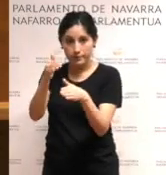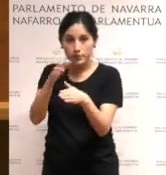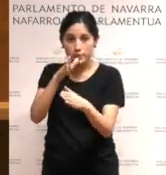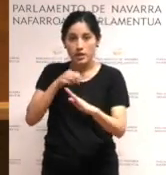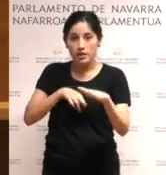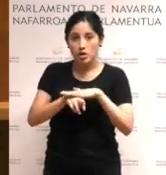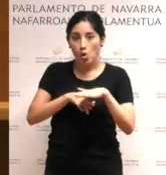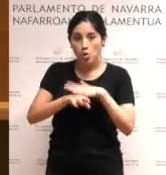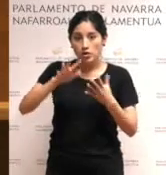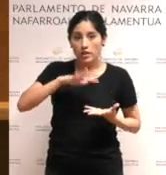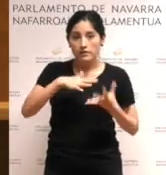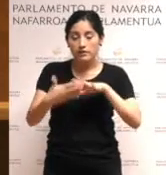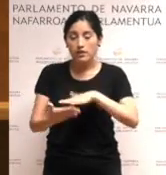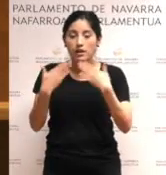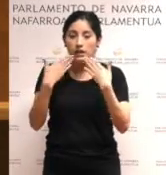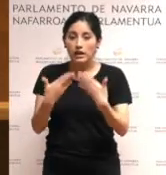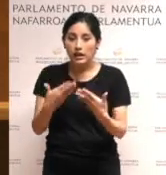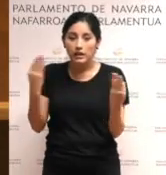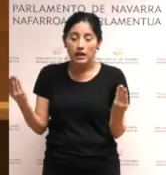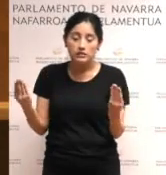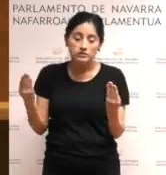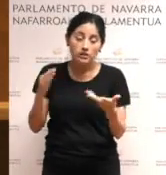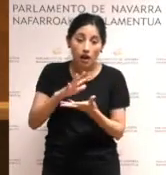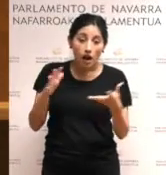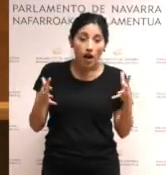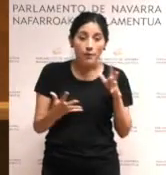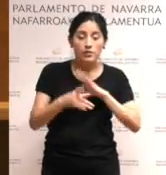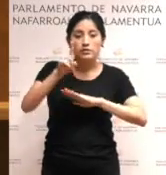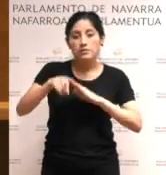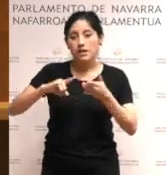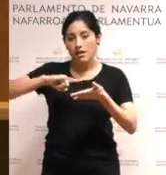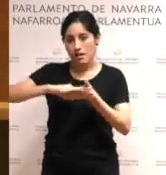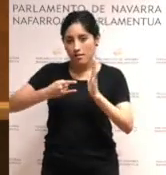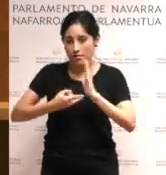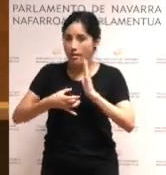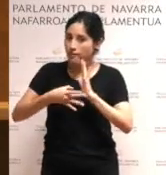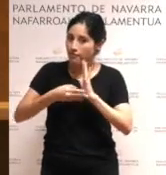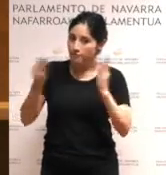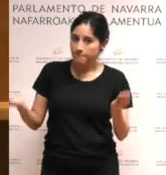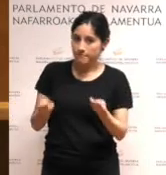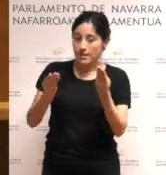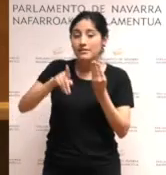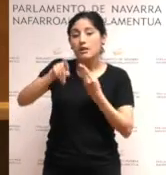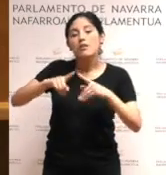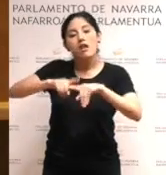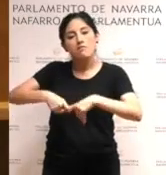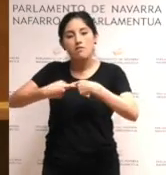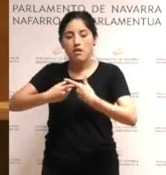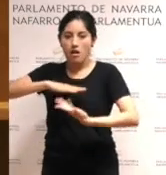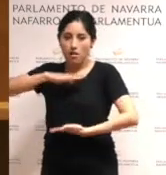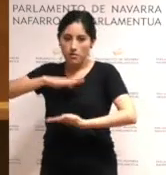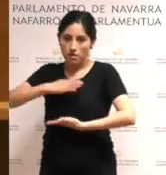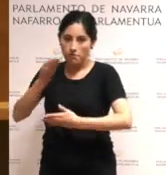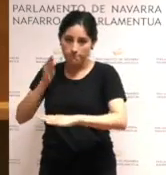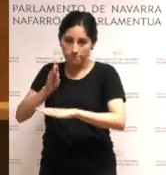cambios que tiendan a aumentar la calidad del sistema y ampliar los derechos de las familias. Y entre esas posibilidades de